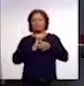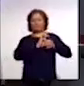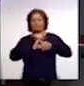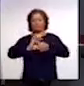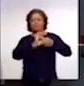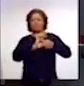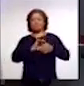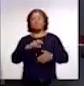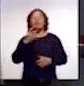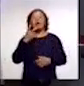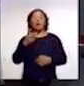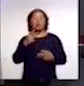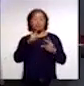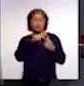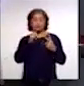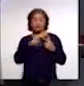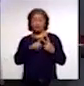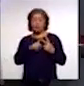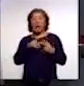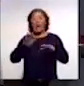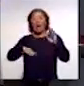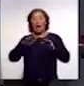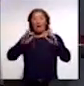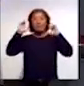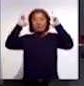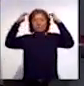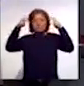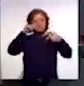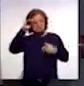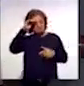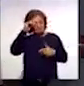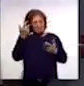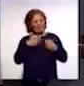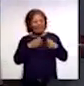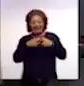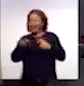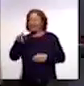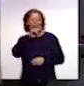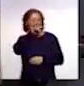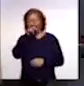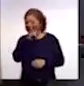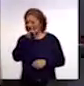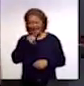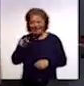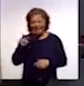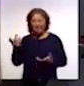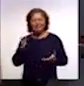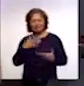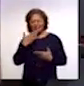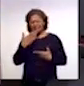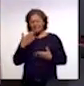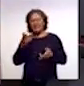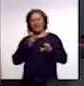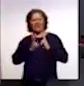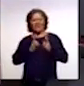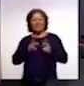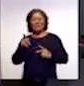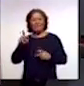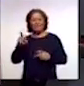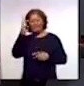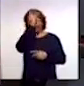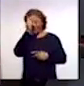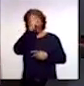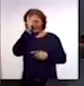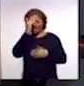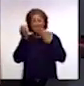que se está trabajando con esta corona bueno a veces nos ganan los nervios a quien no te preocupes si no te preocupes de hecho estamos platicando que tú estabas estudiando psicología